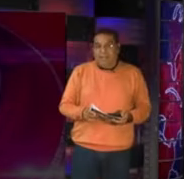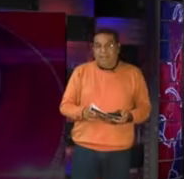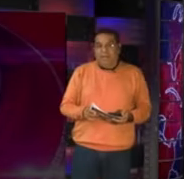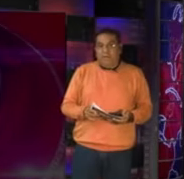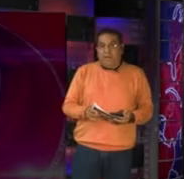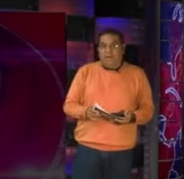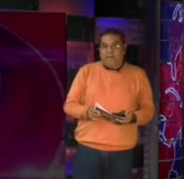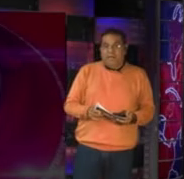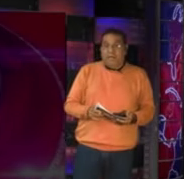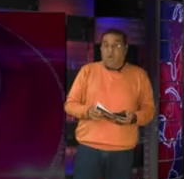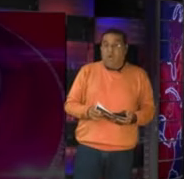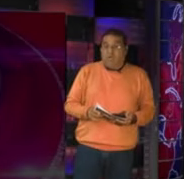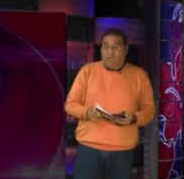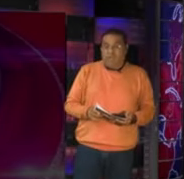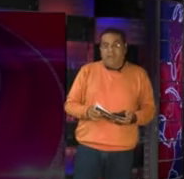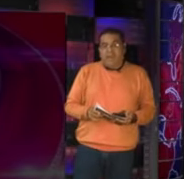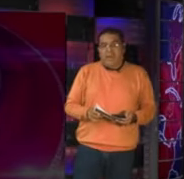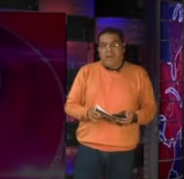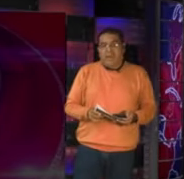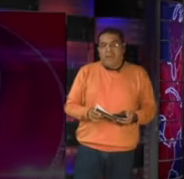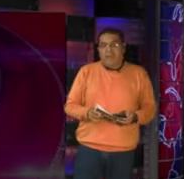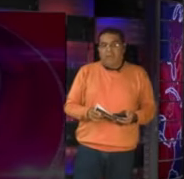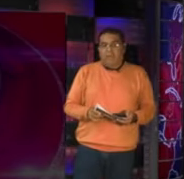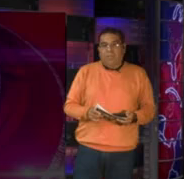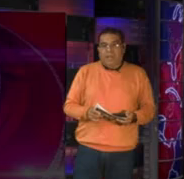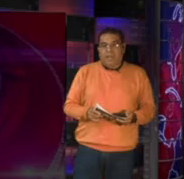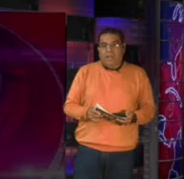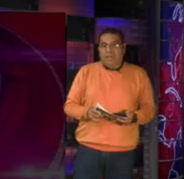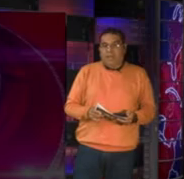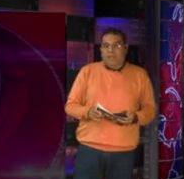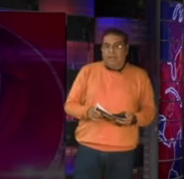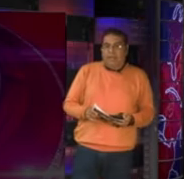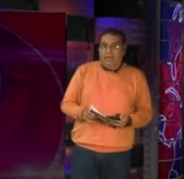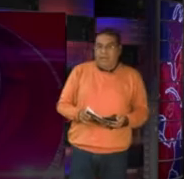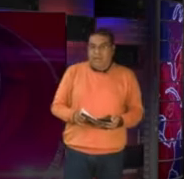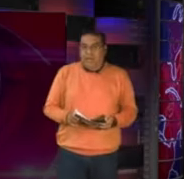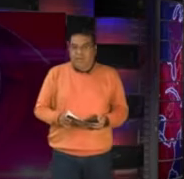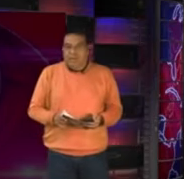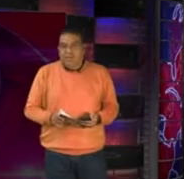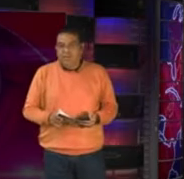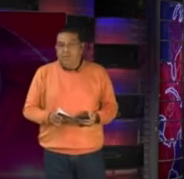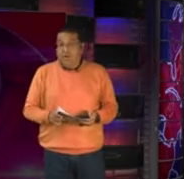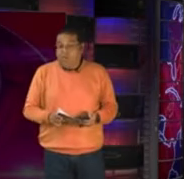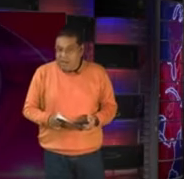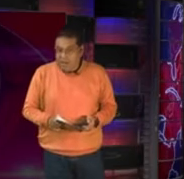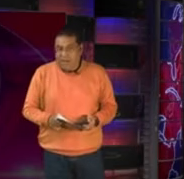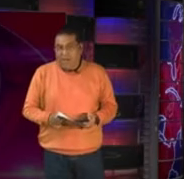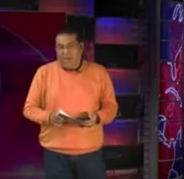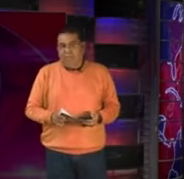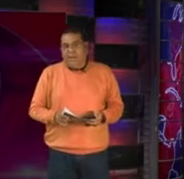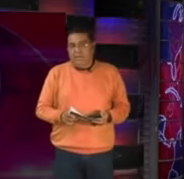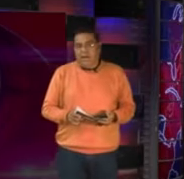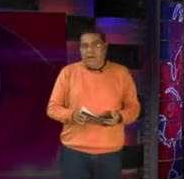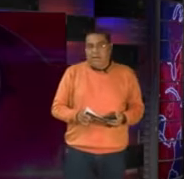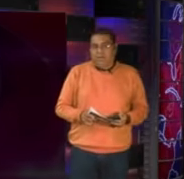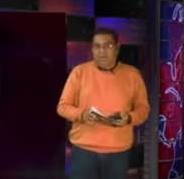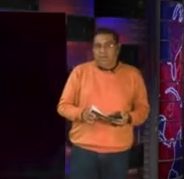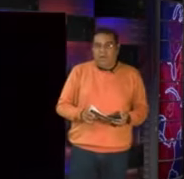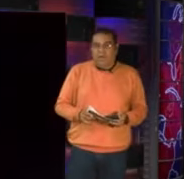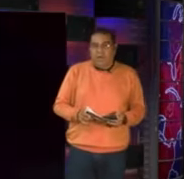Pastrana es el nombre de este hombre que quedó atrapado en el interior de su combi en el